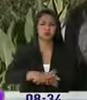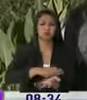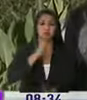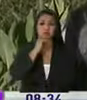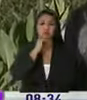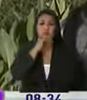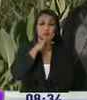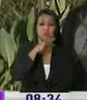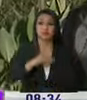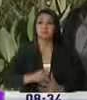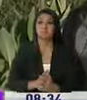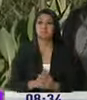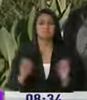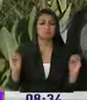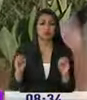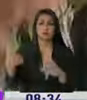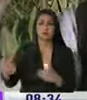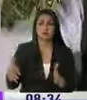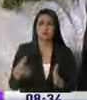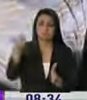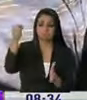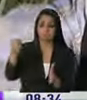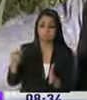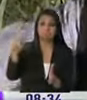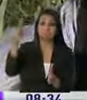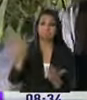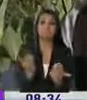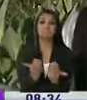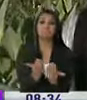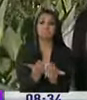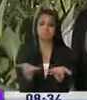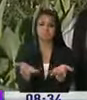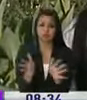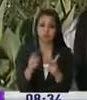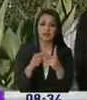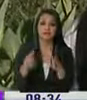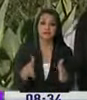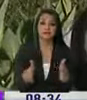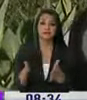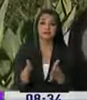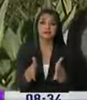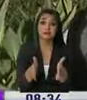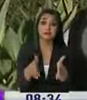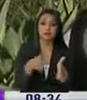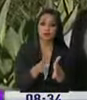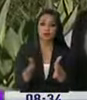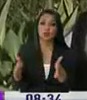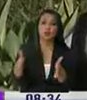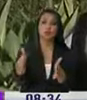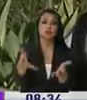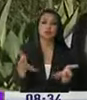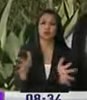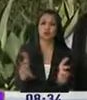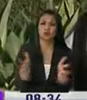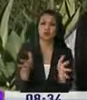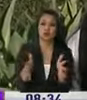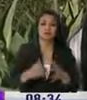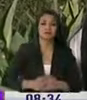No hay nada, ni contenedores, o sea, hay una parte del desvío que se hace, el traspaso. O sea, es bastante afluencia